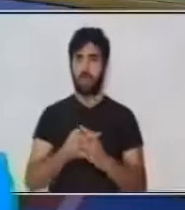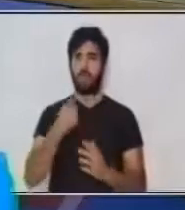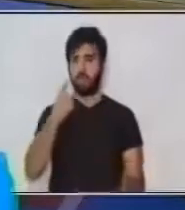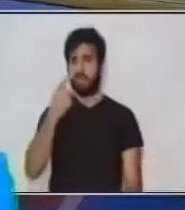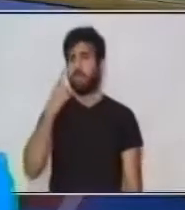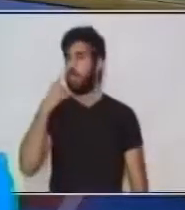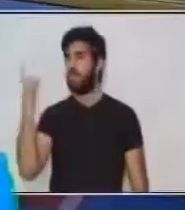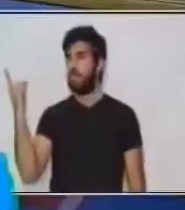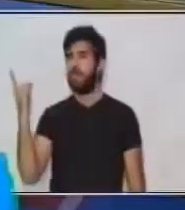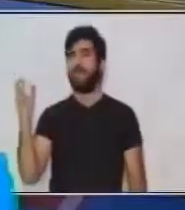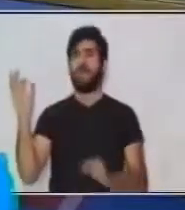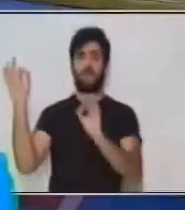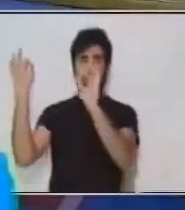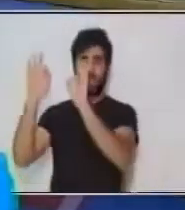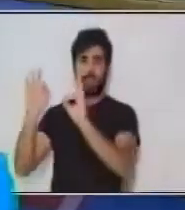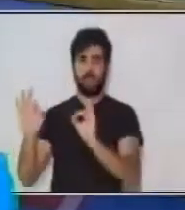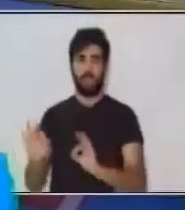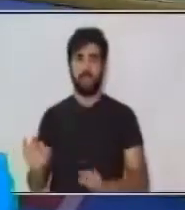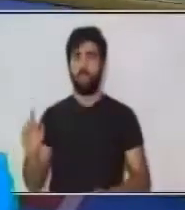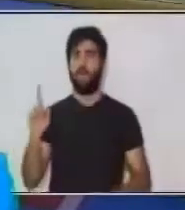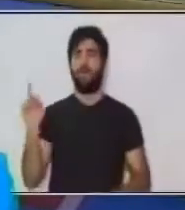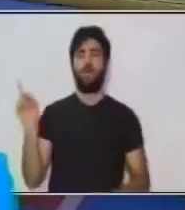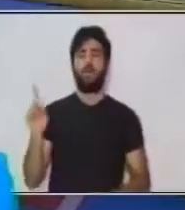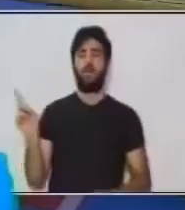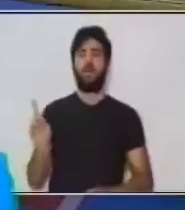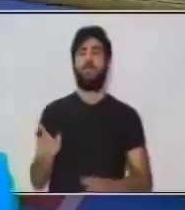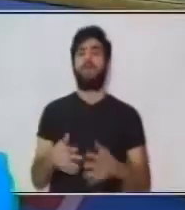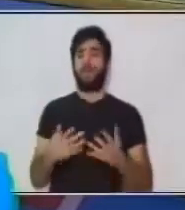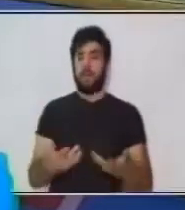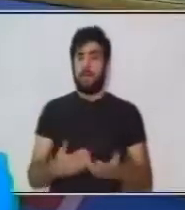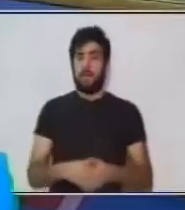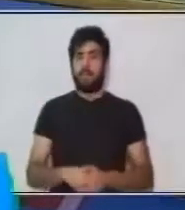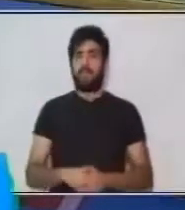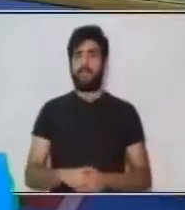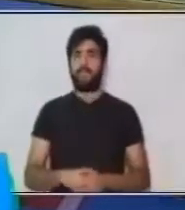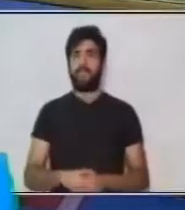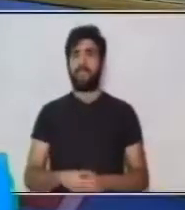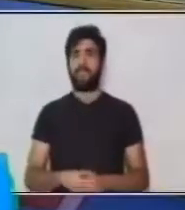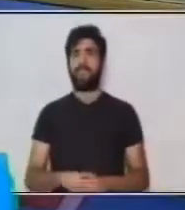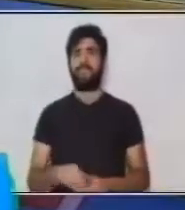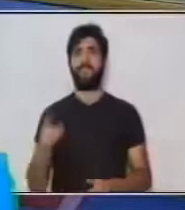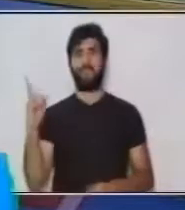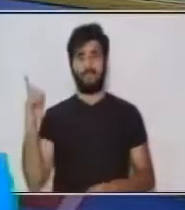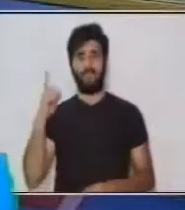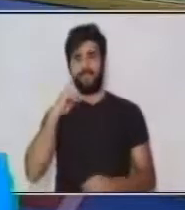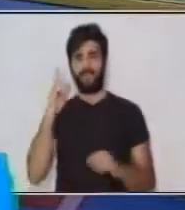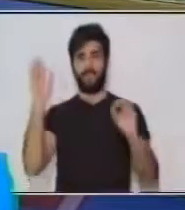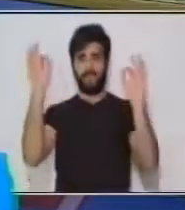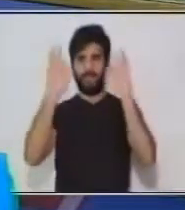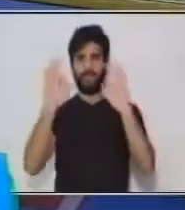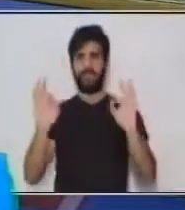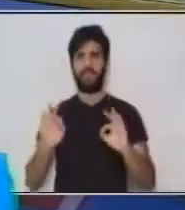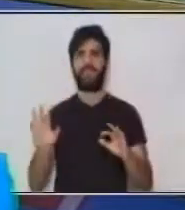observando las figuras que están acá. Entonces tenemos figuras que son